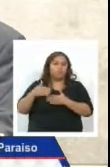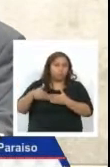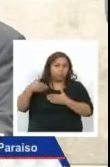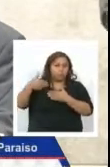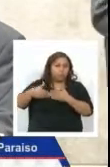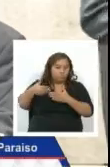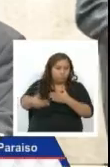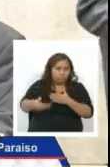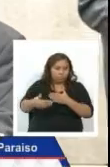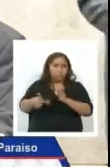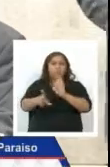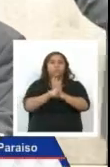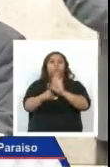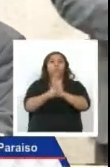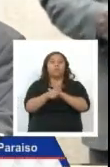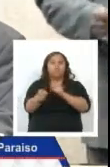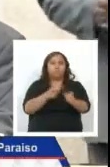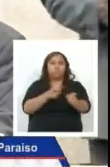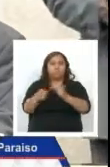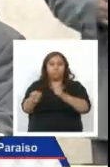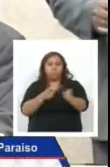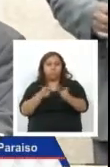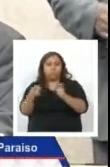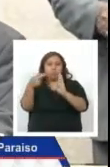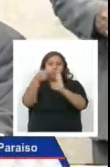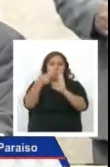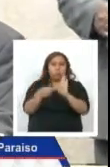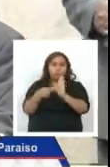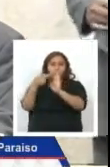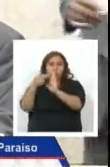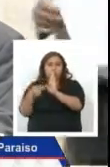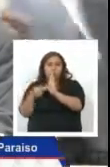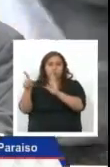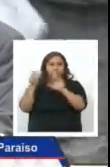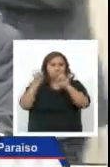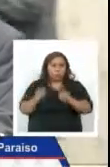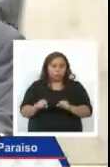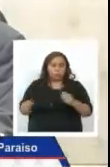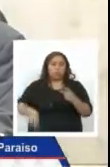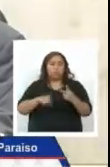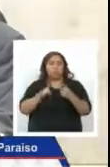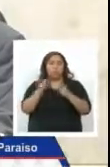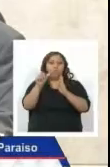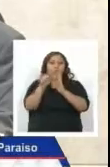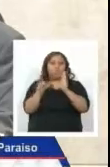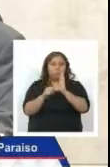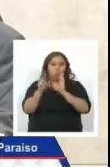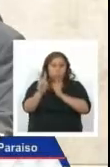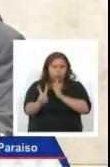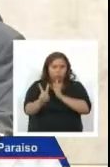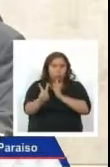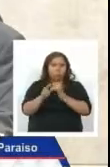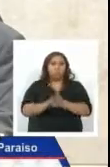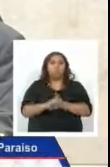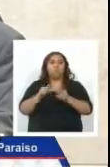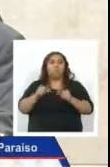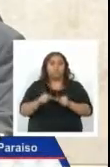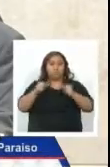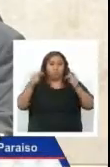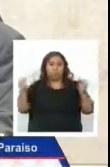la función electoral regulará los requisitos de esta posibilidad. Artículo 2. El presente decreto deberá